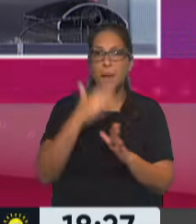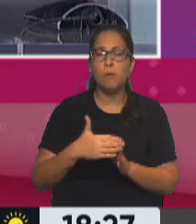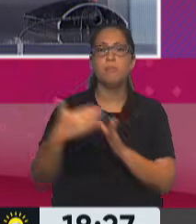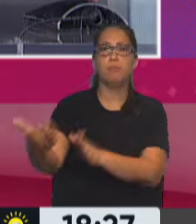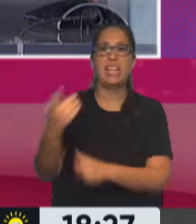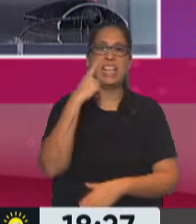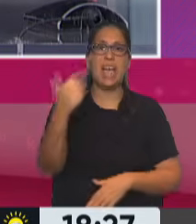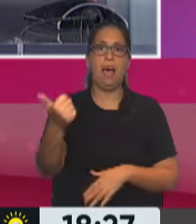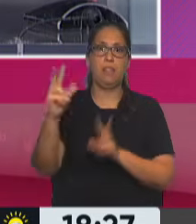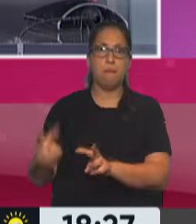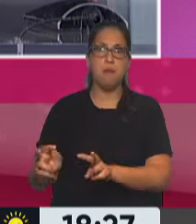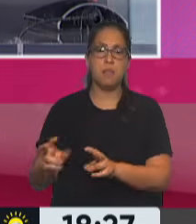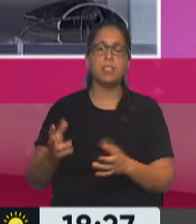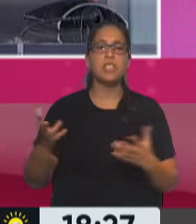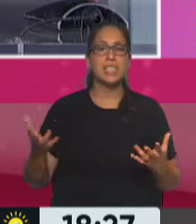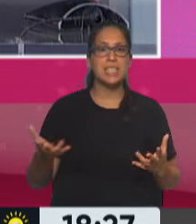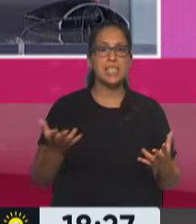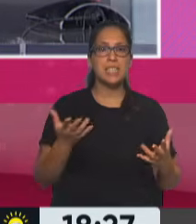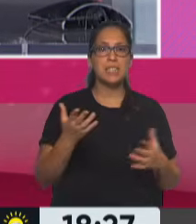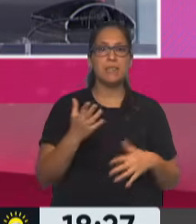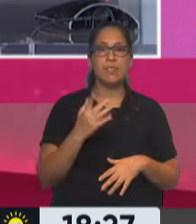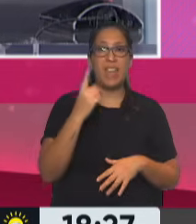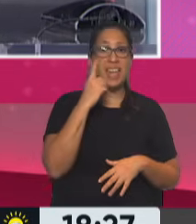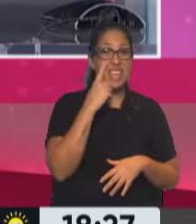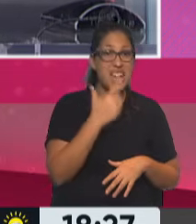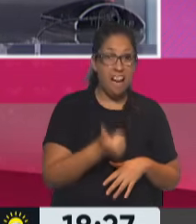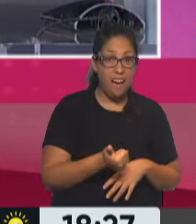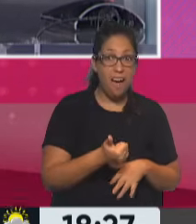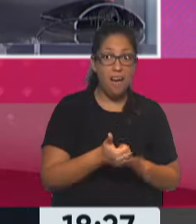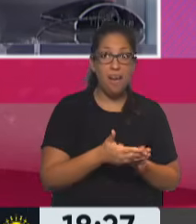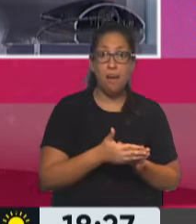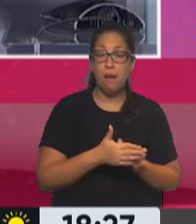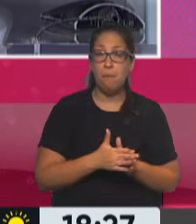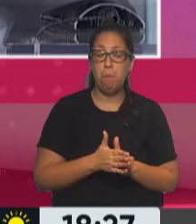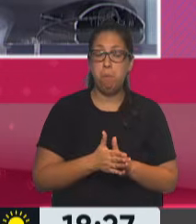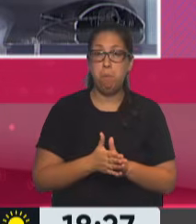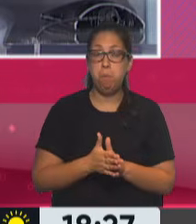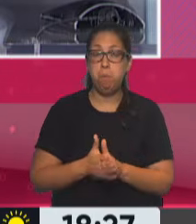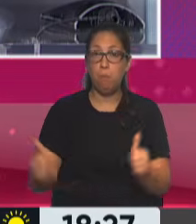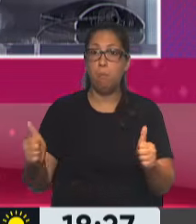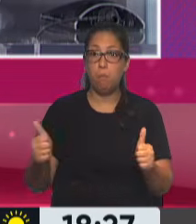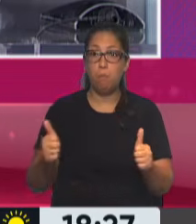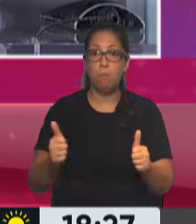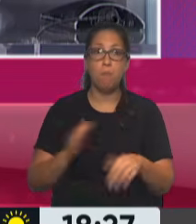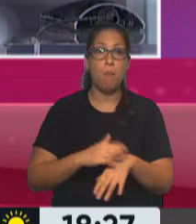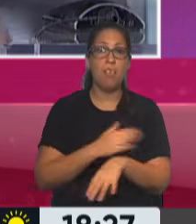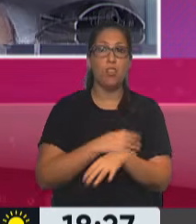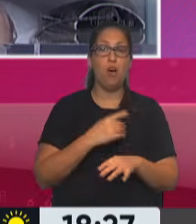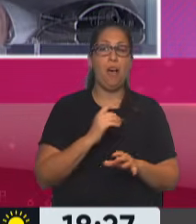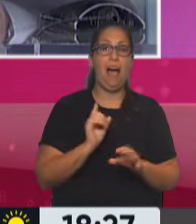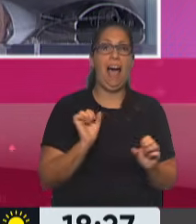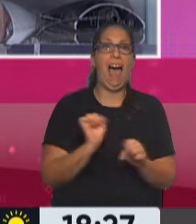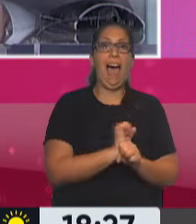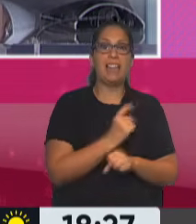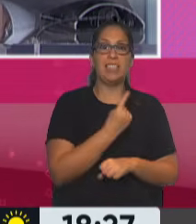artificial. Es decir, nosotros pasamos de la inteligencia artificial básicamente con un antecedente que fue el aislamiento. Lo que